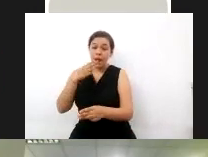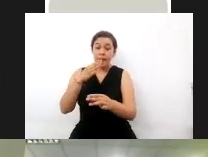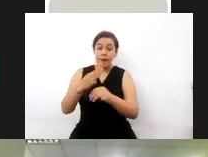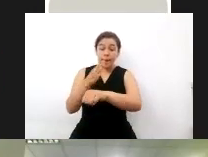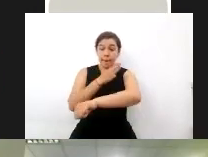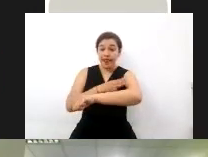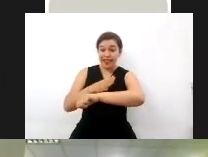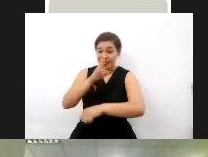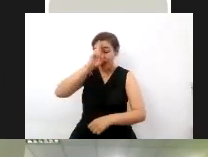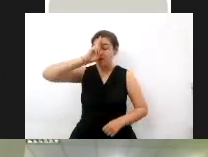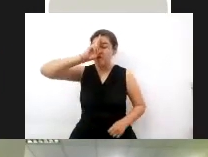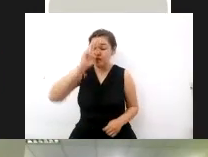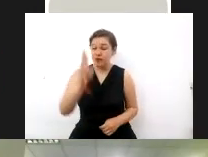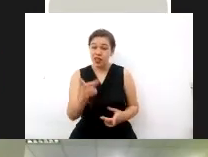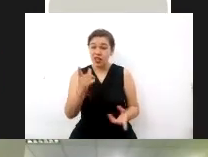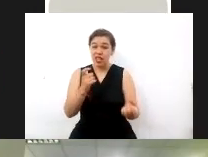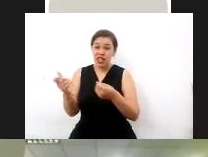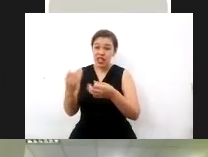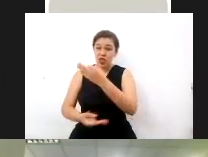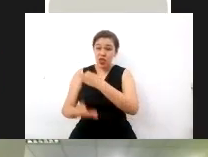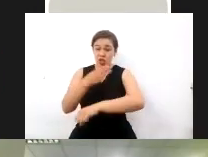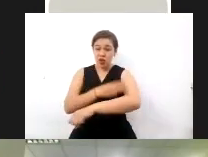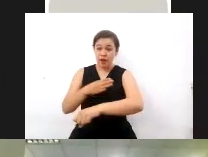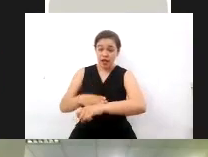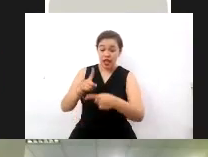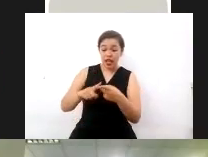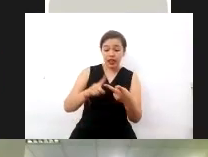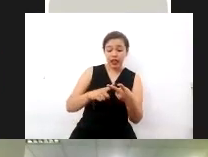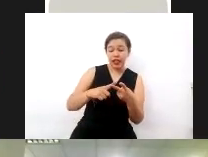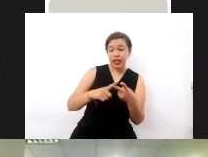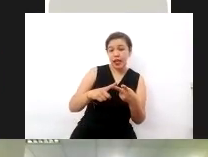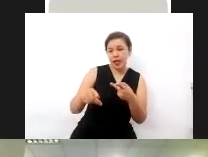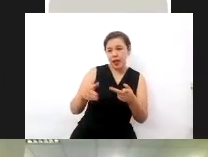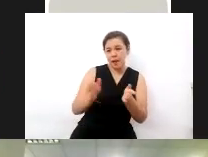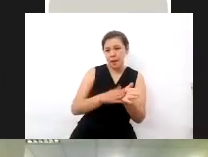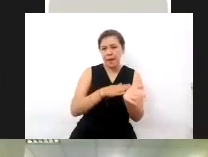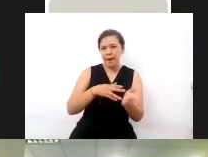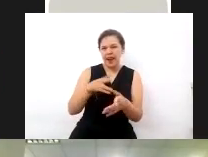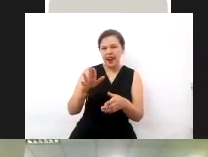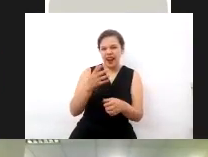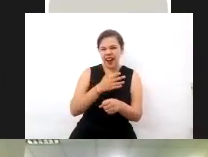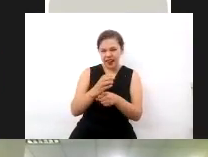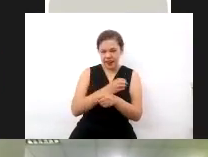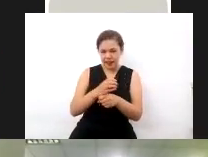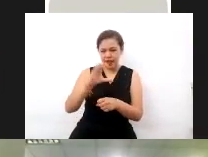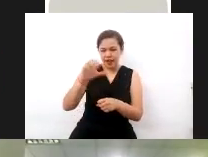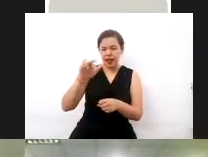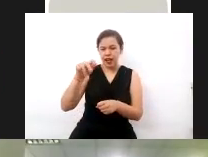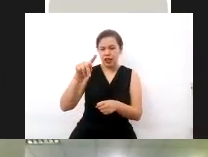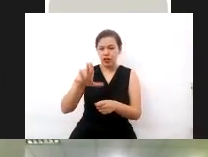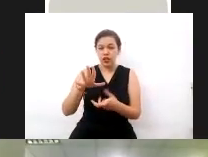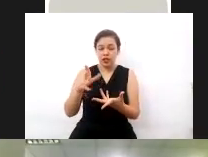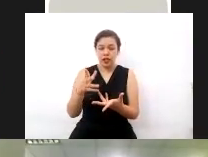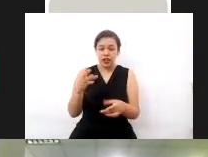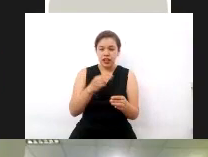que ver con la madera, ni cartón. La norma oficial dice que la madera es un material poroso que no